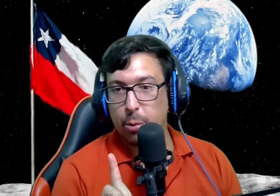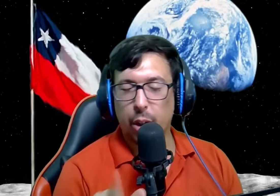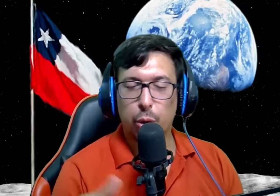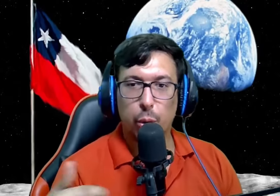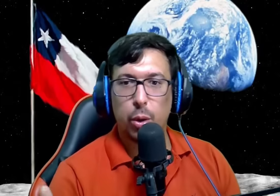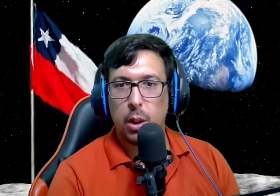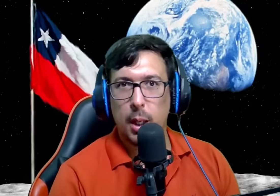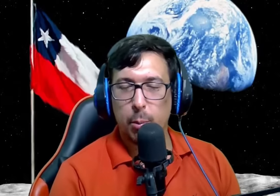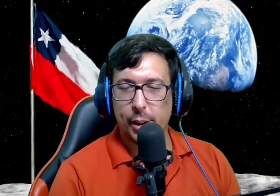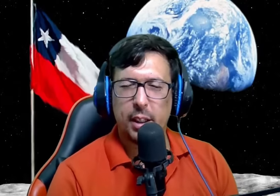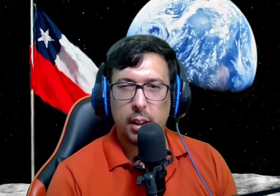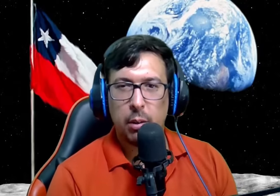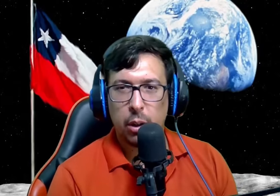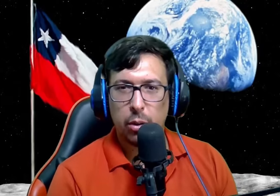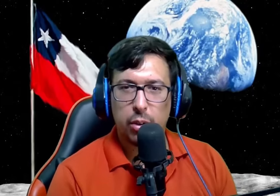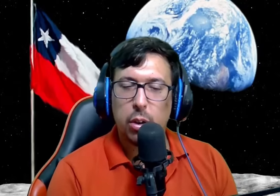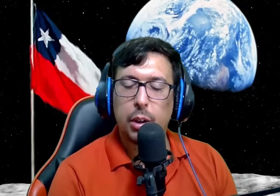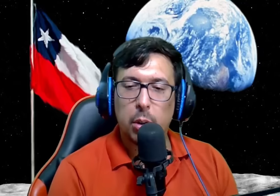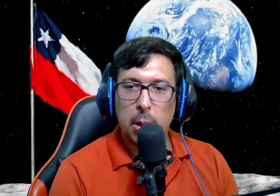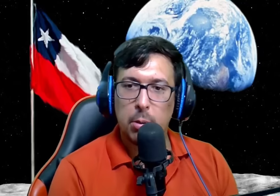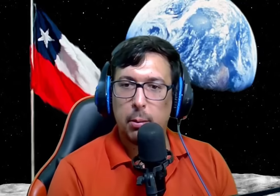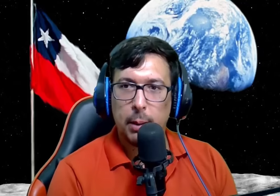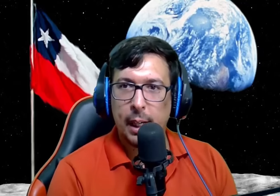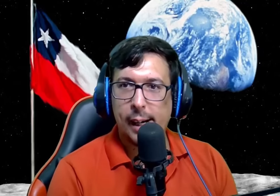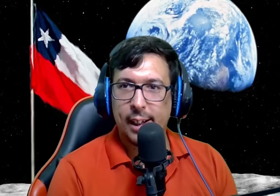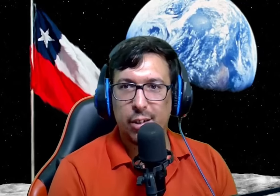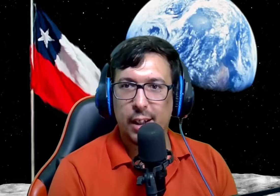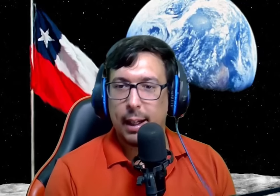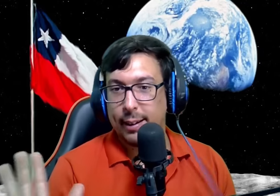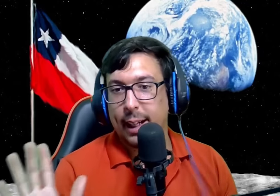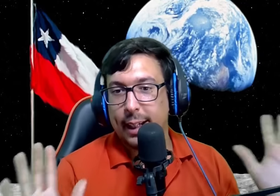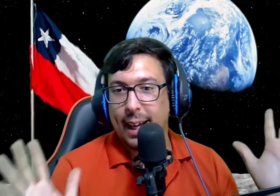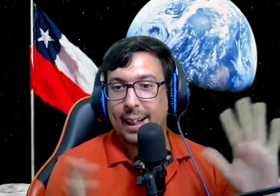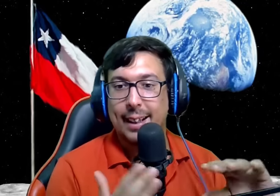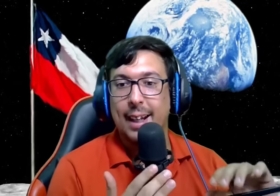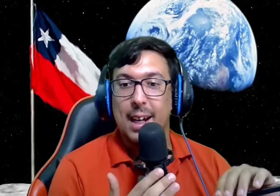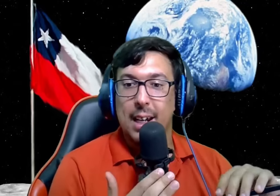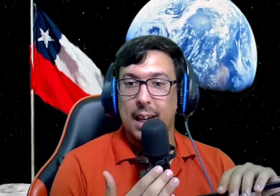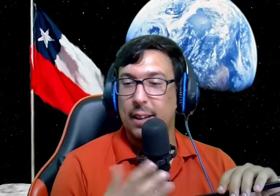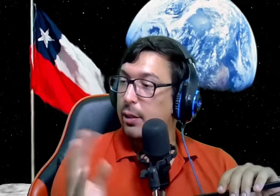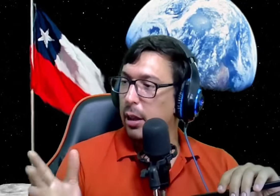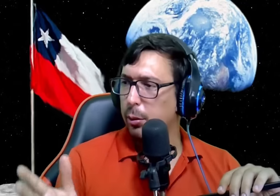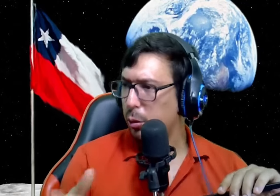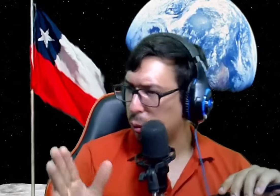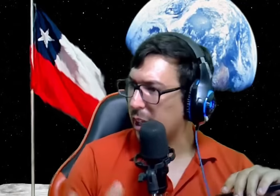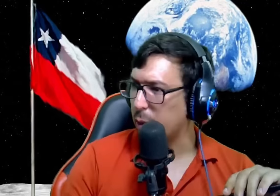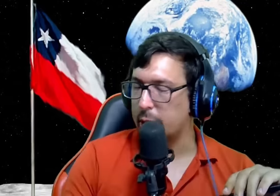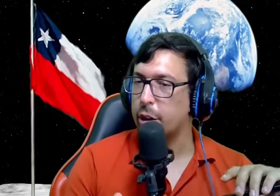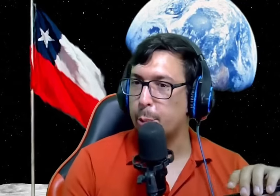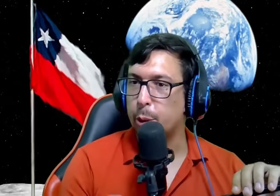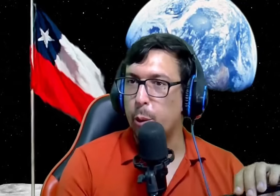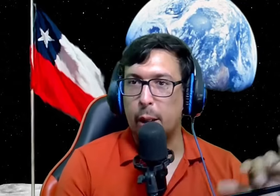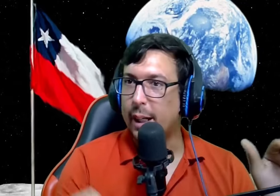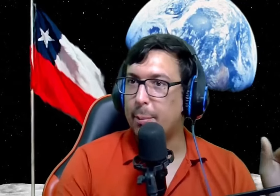más, porque yo borré cantidad de videos, si no lo tengo más lo voy a volver a reaccionar. Así que nada, gente, si ustedes lo vieron